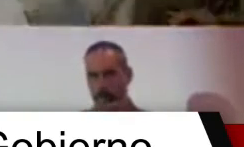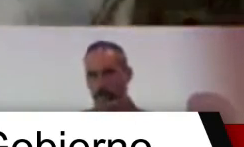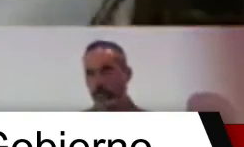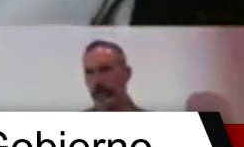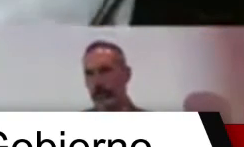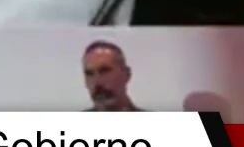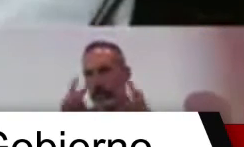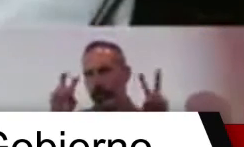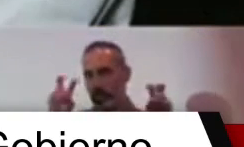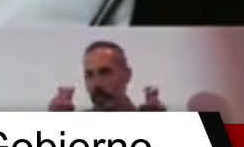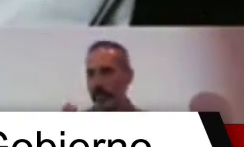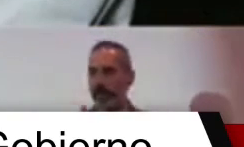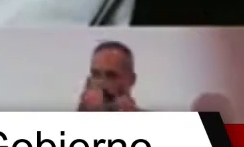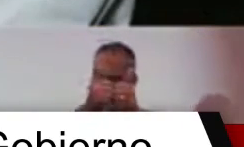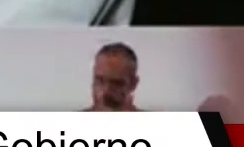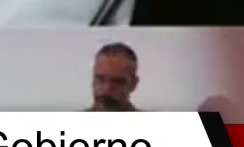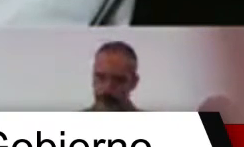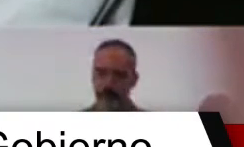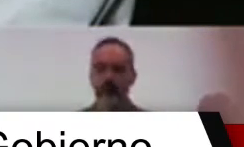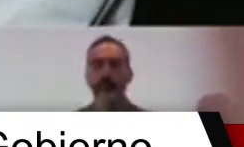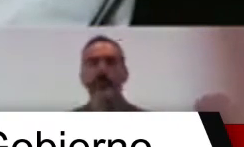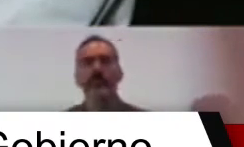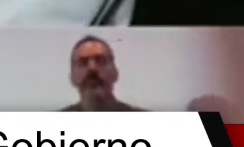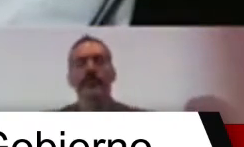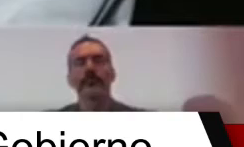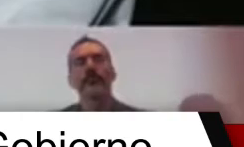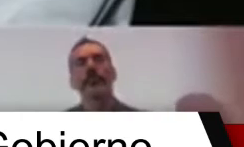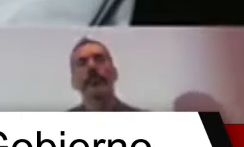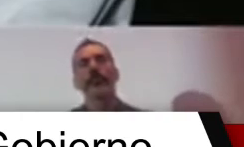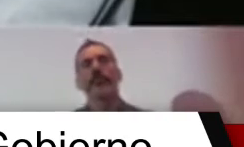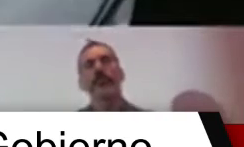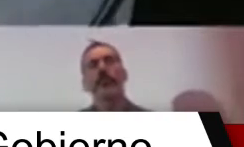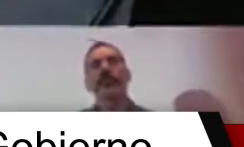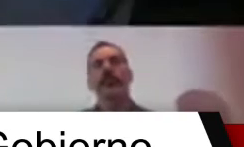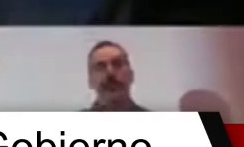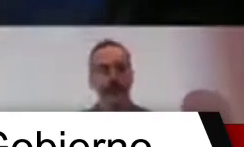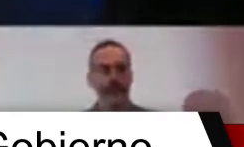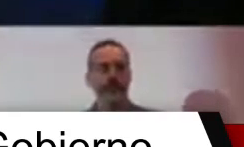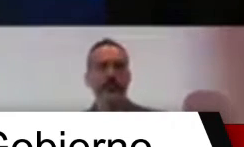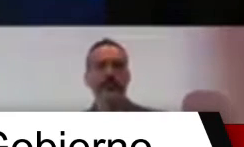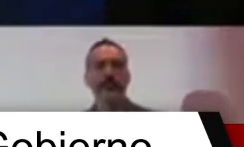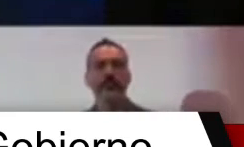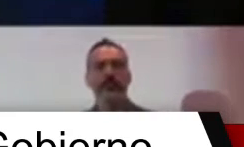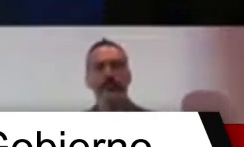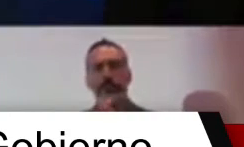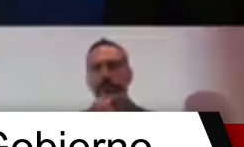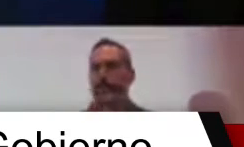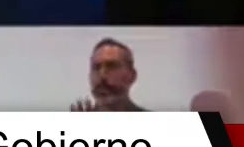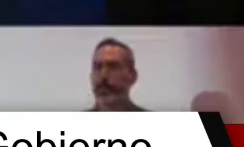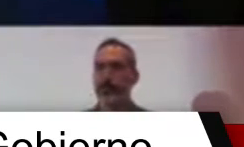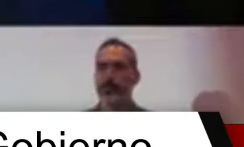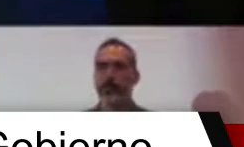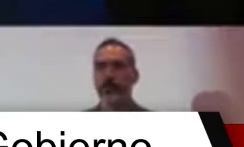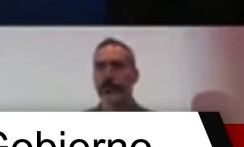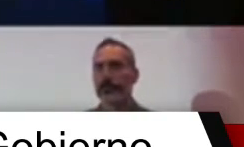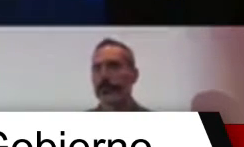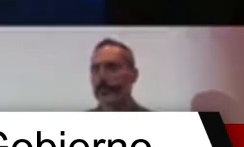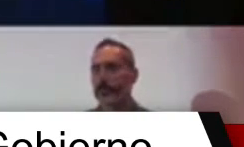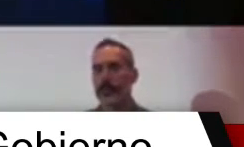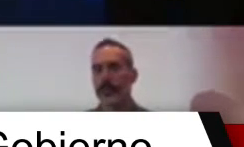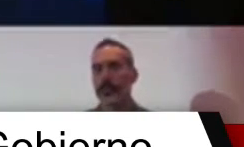programa que llegó para quedarse. Prometimos 70 estancias infantiles y cumplimos. Todas ya